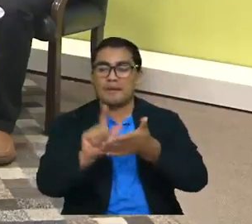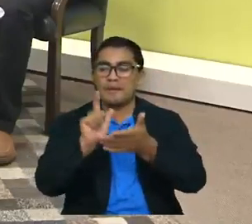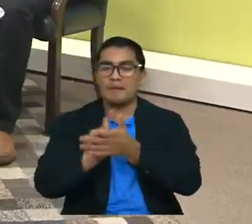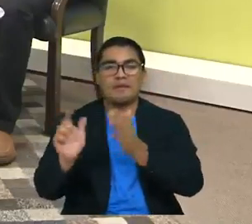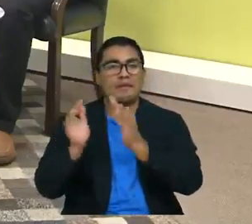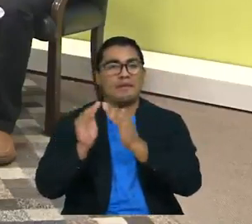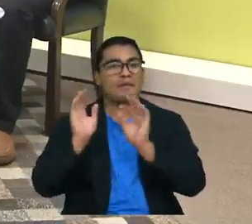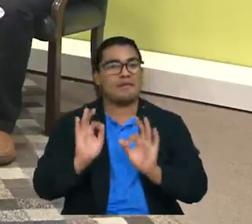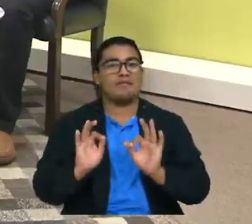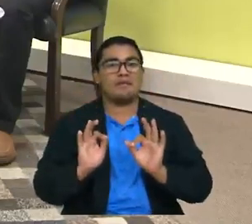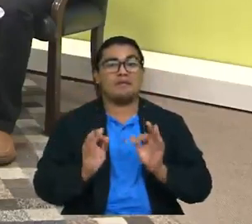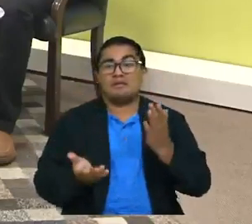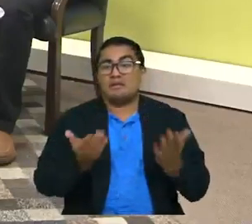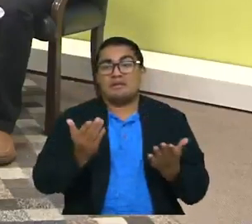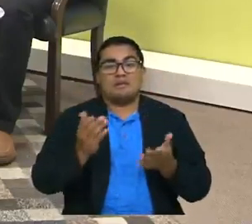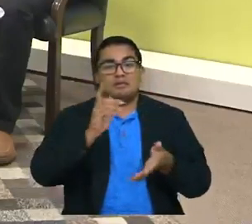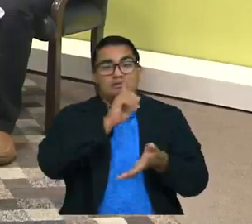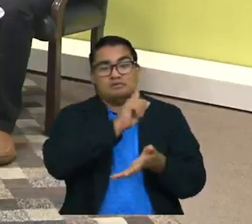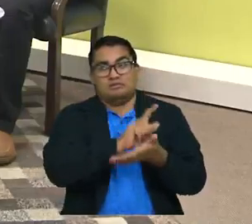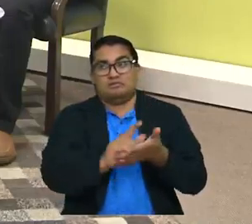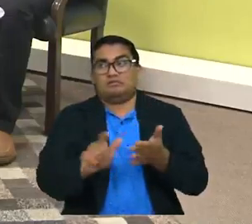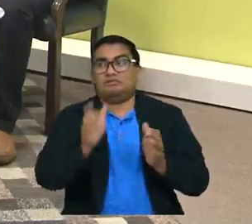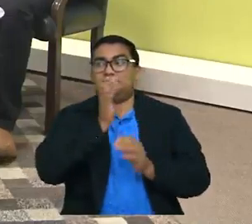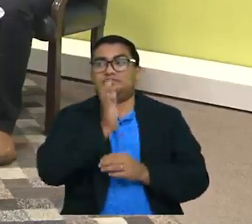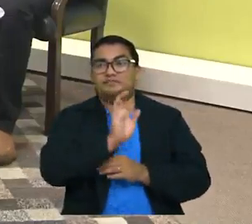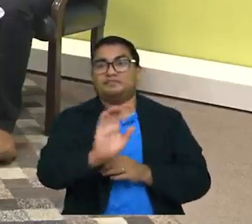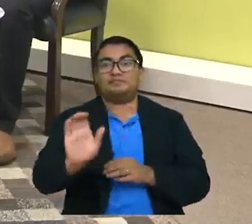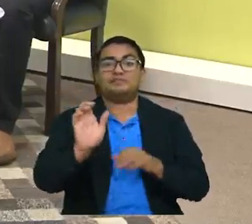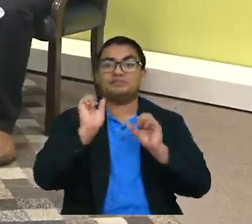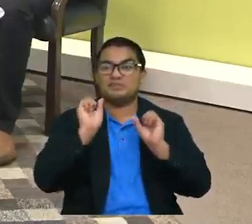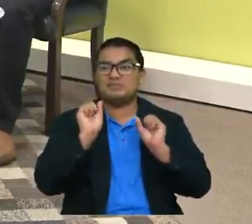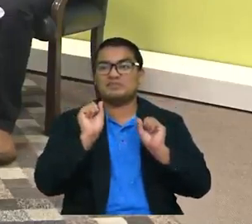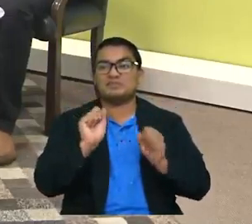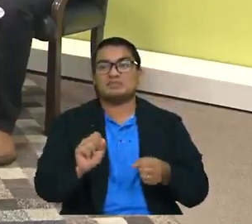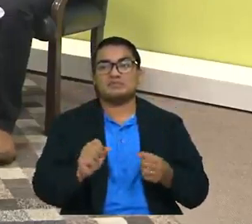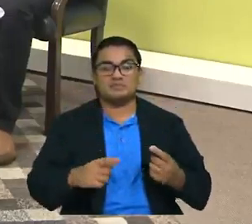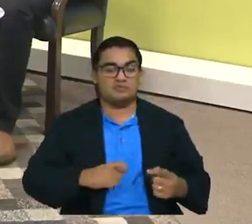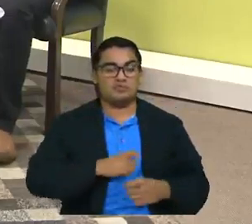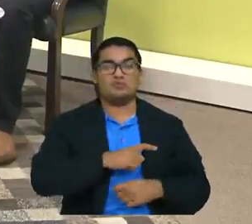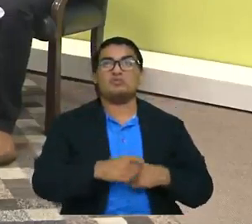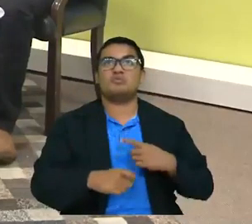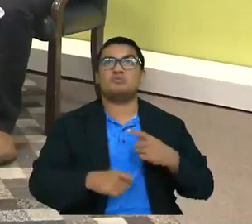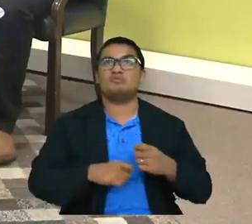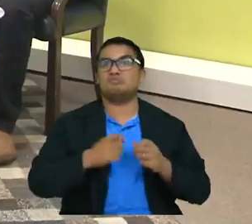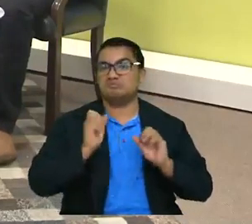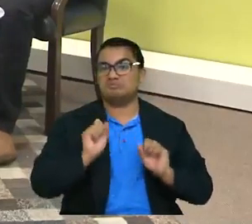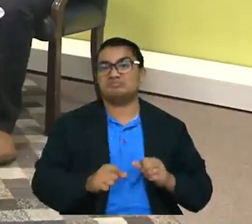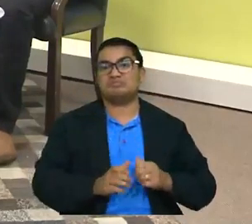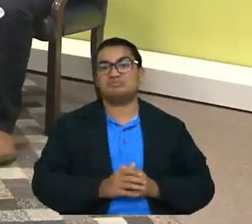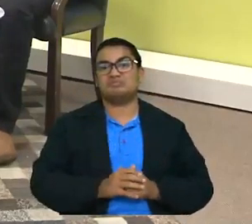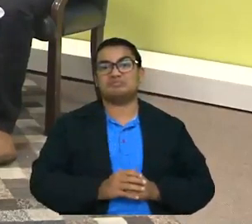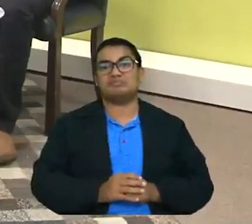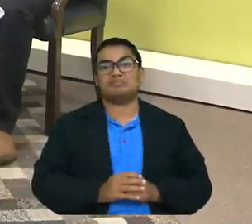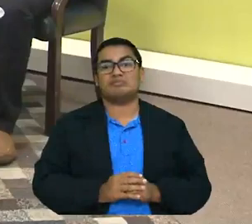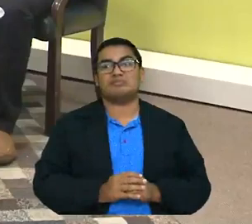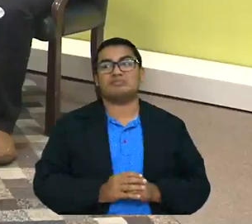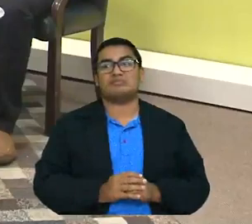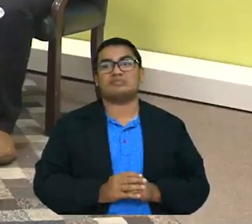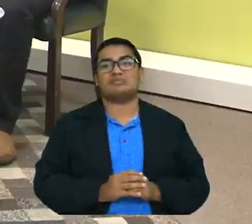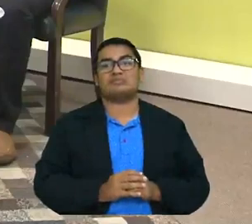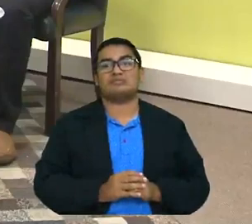mantener limpio. Aunque esté limpio, siempre el niño va a tener esa predisposición a contraer parásitos en la superficie. De